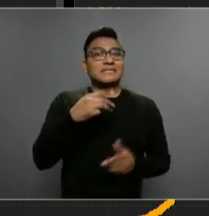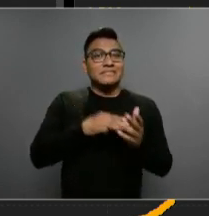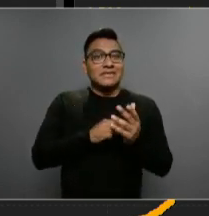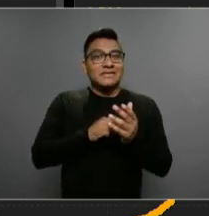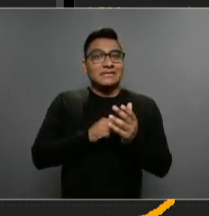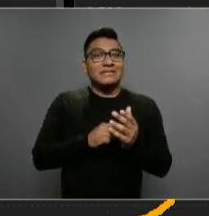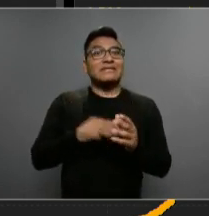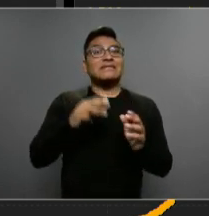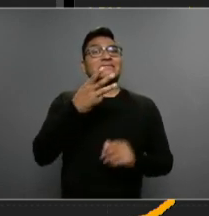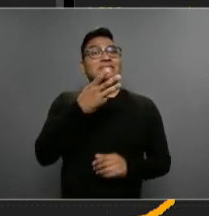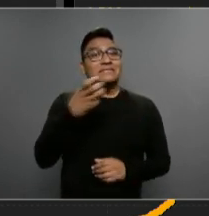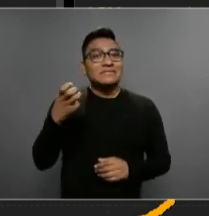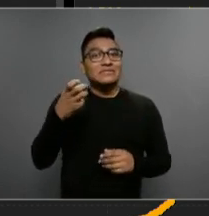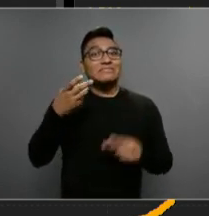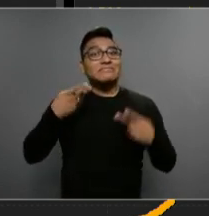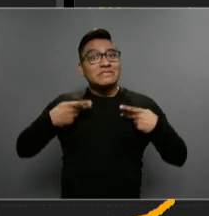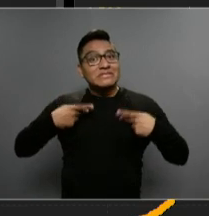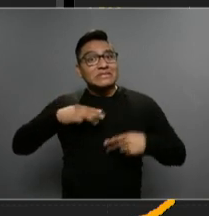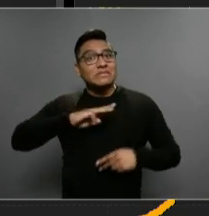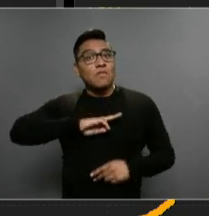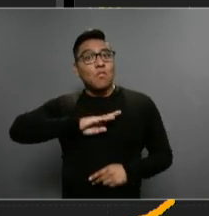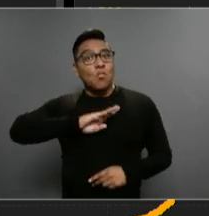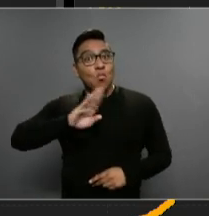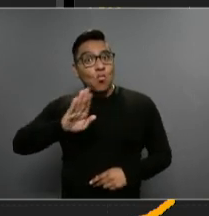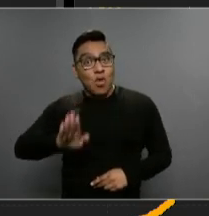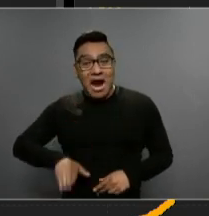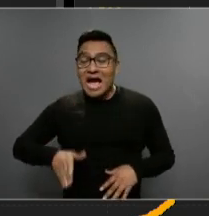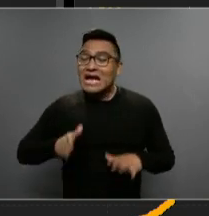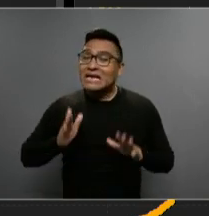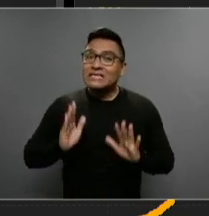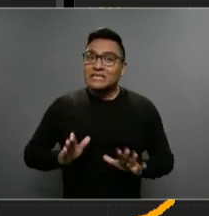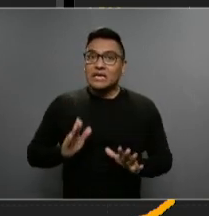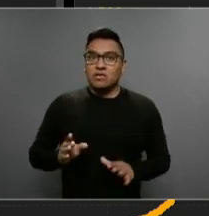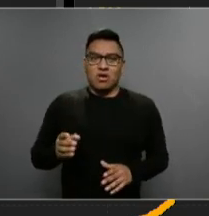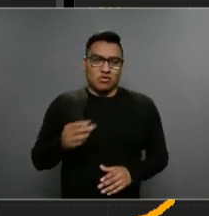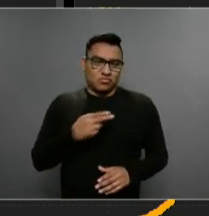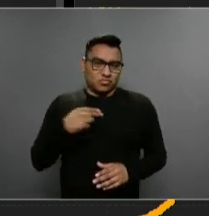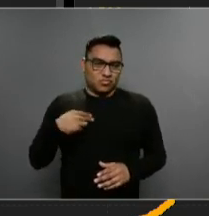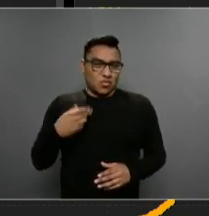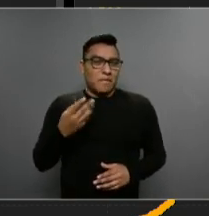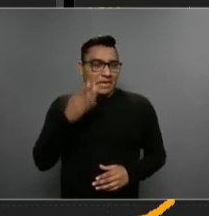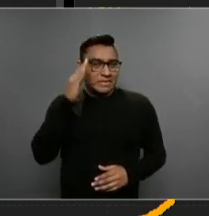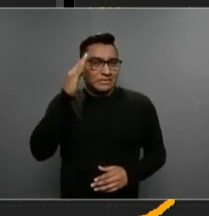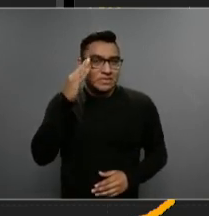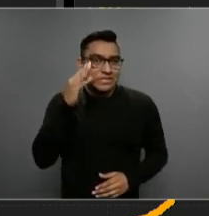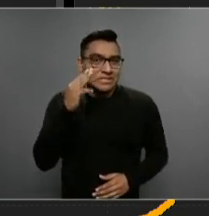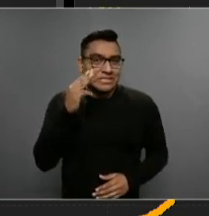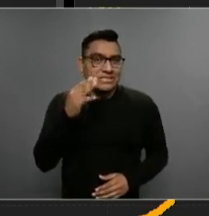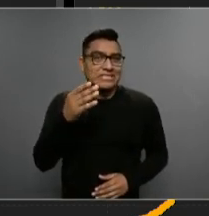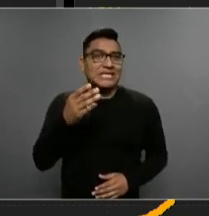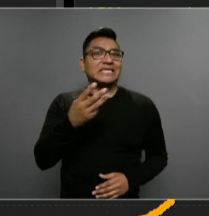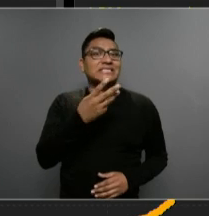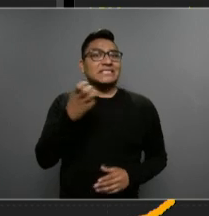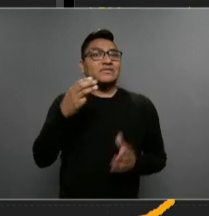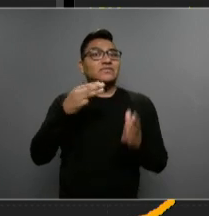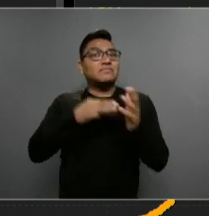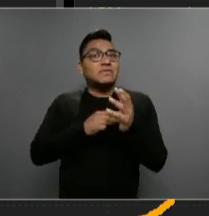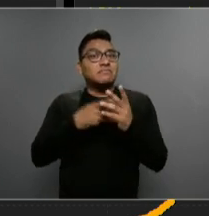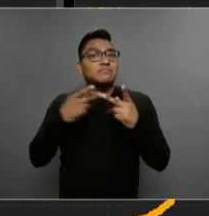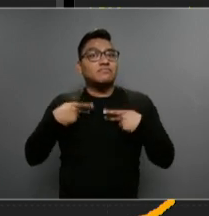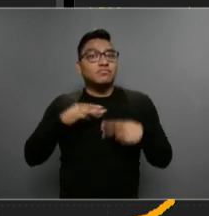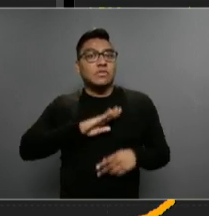27,324 muertos ya. O sea, en lo que respiramos van a ser 30,000 muertos, Álvaro. Recuperados muy pocos,